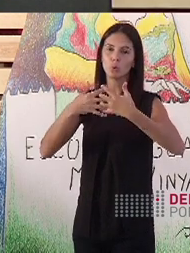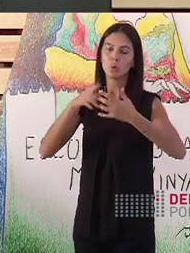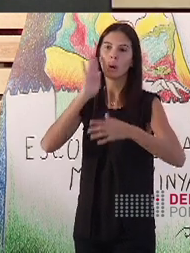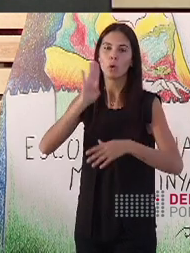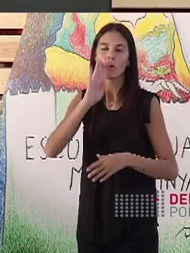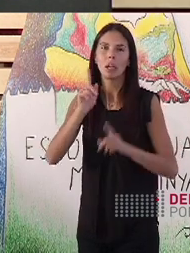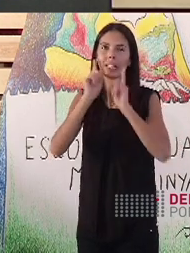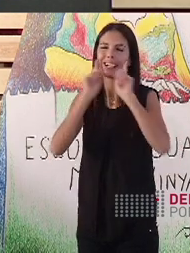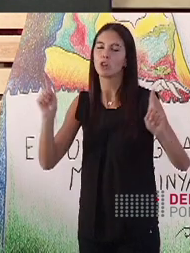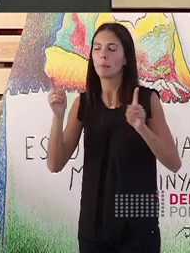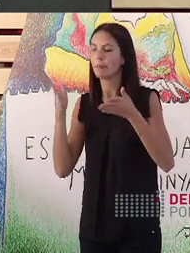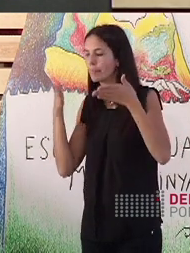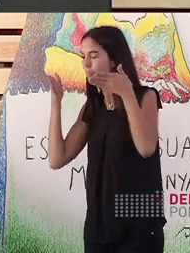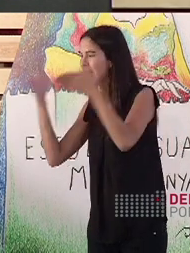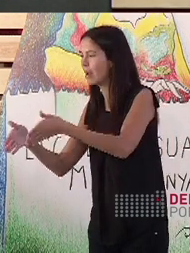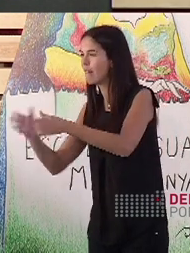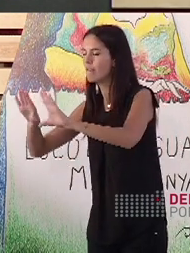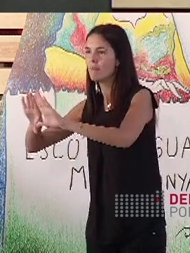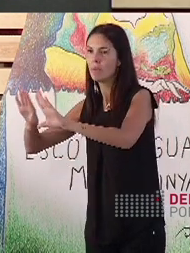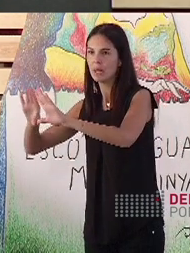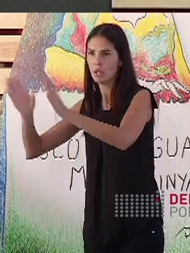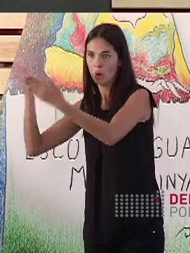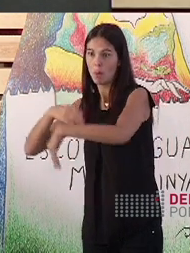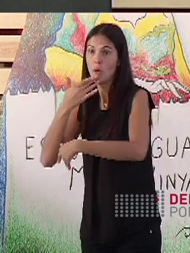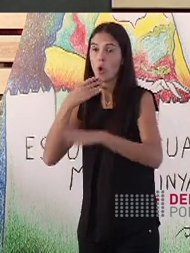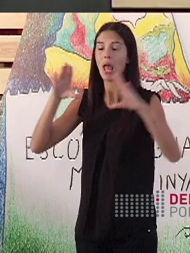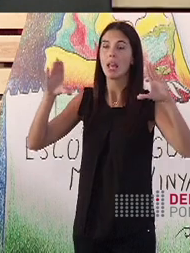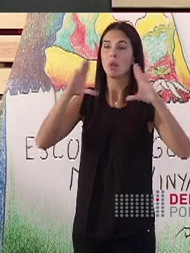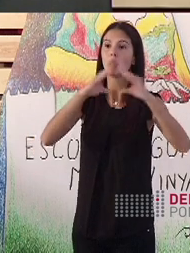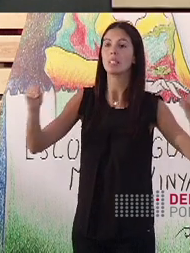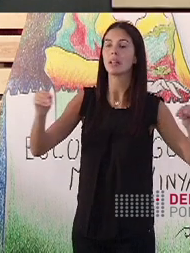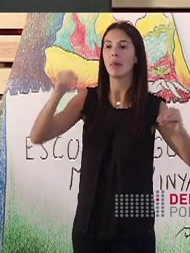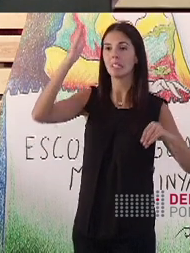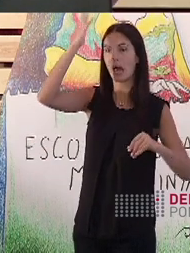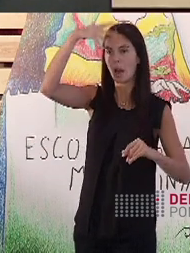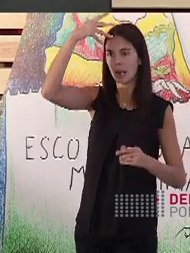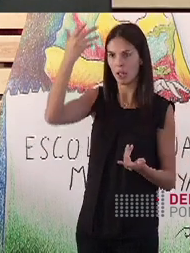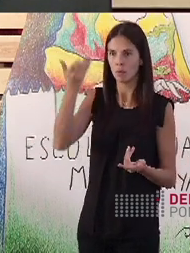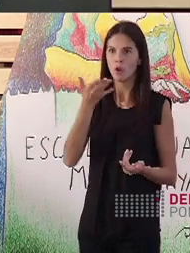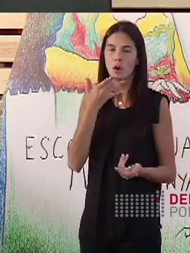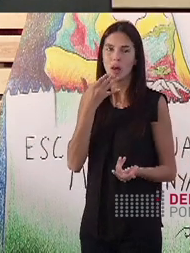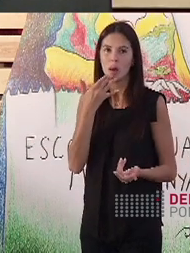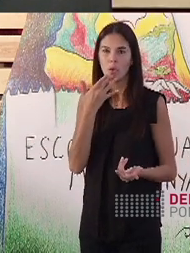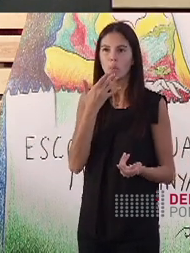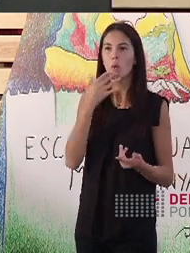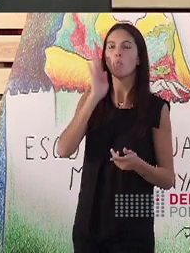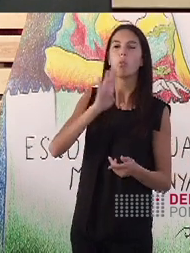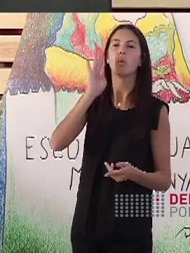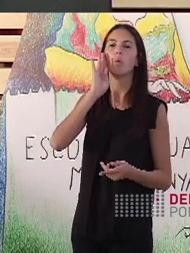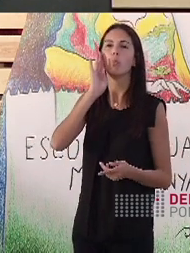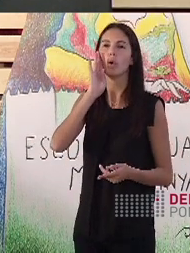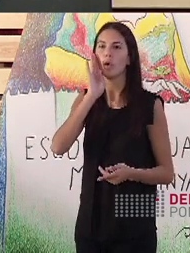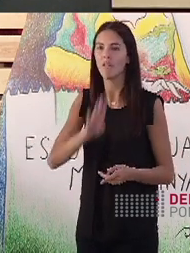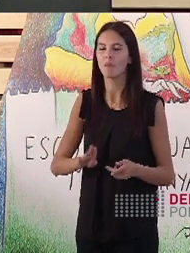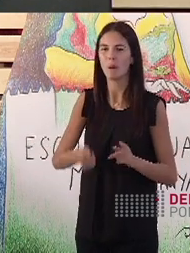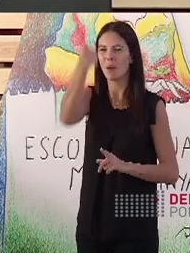una perspectiva feminista, ocurren cosas como ocurren en las universidades americanas, en las que se niegan los datos de que la pornografía sea cada